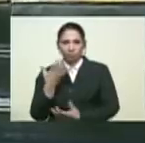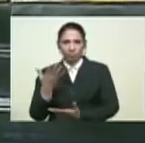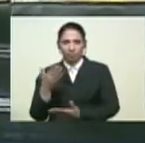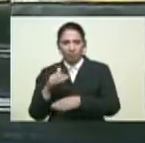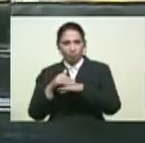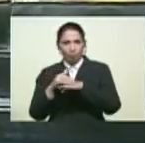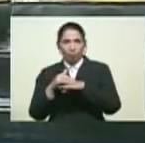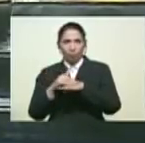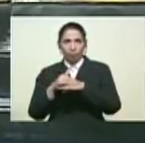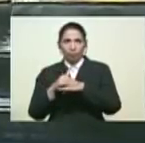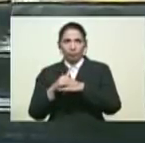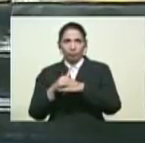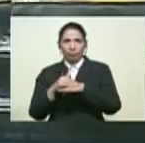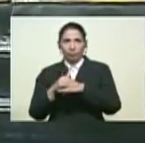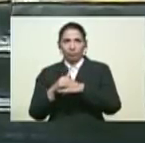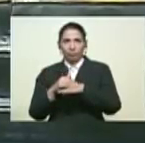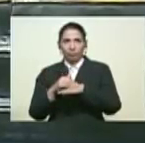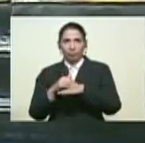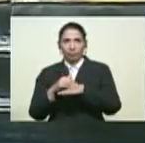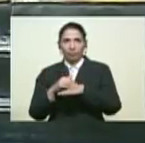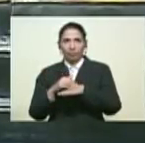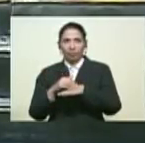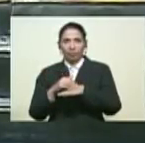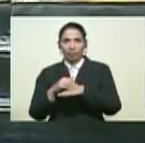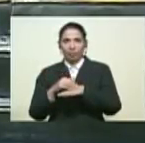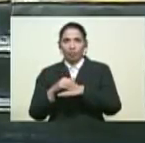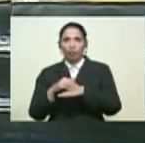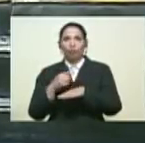Todo lo hago por la intriga, para llenarlos a ustedes de nervios.